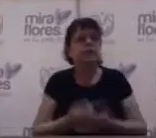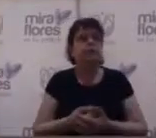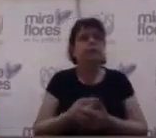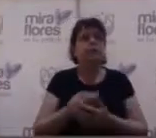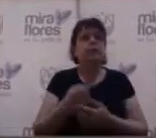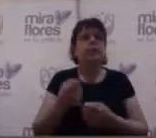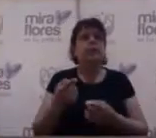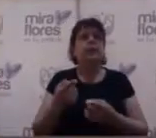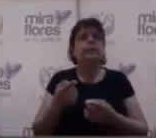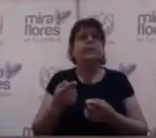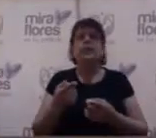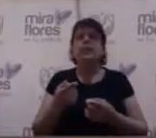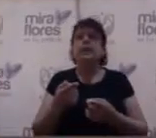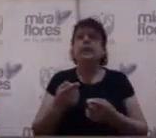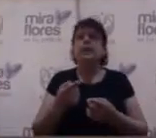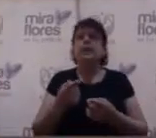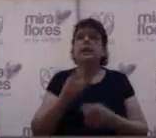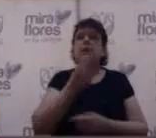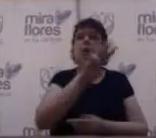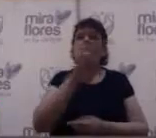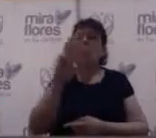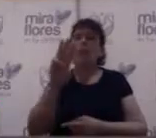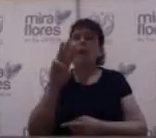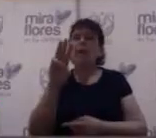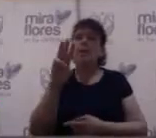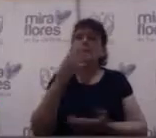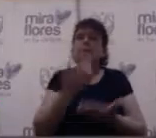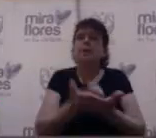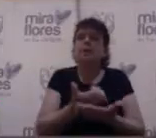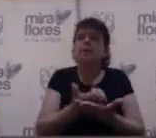en el portal de transparencia del Ministerio de Economía y Finanzas, que es,